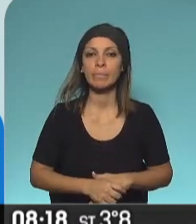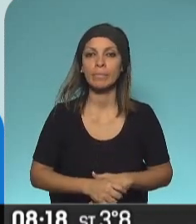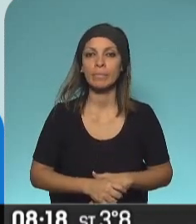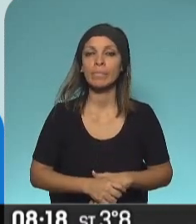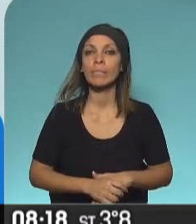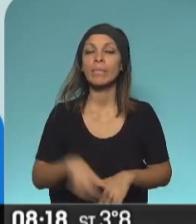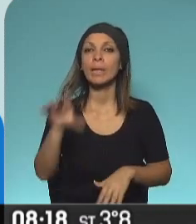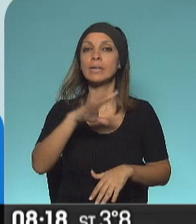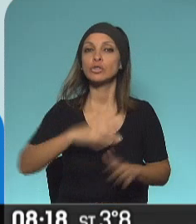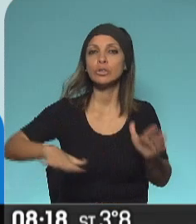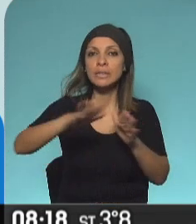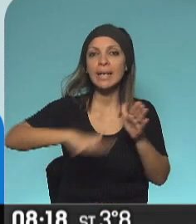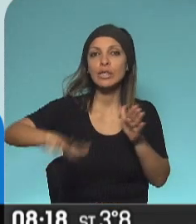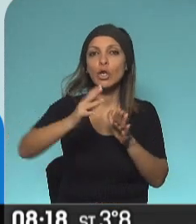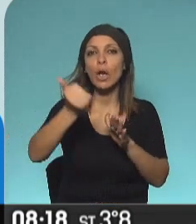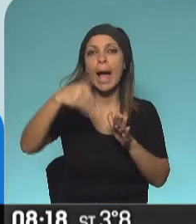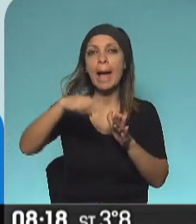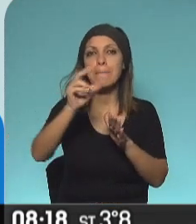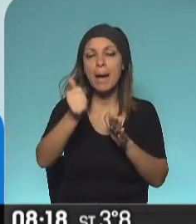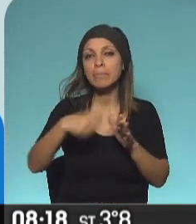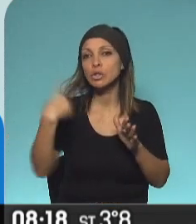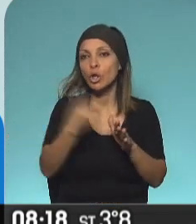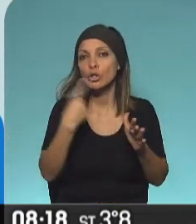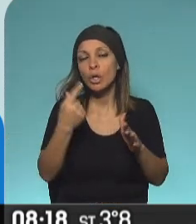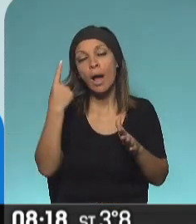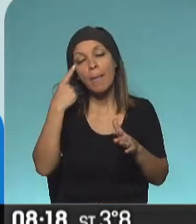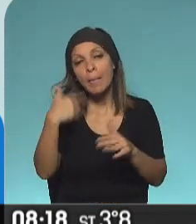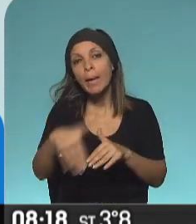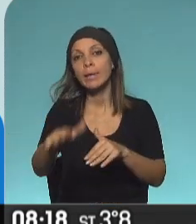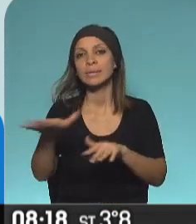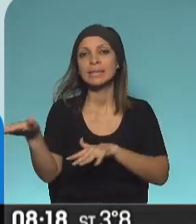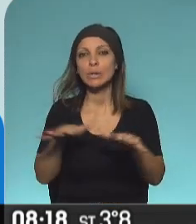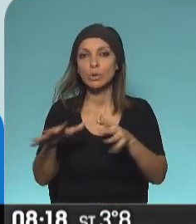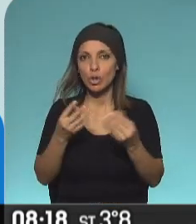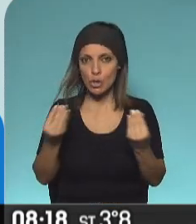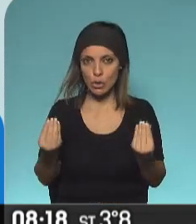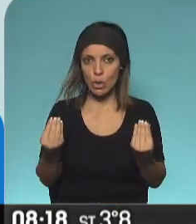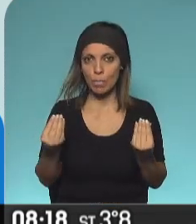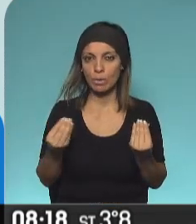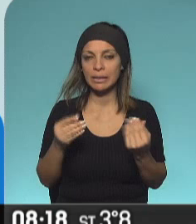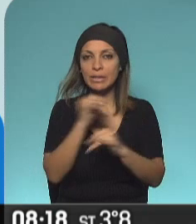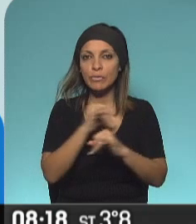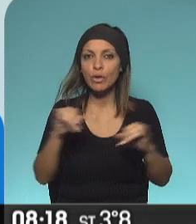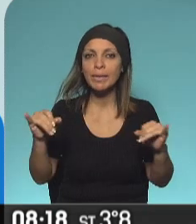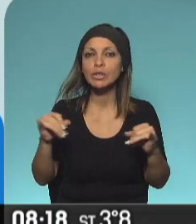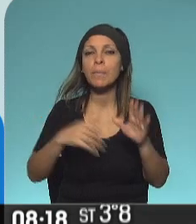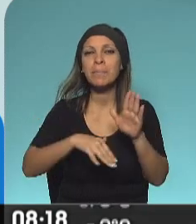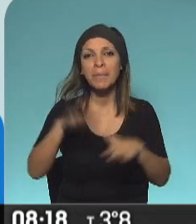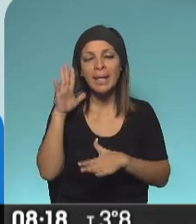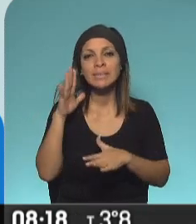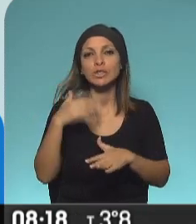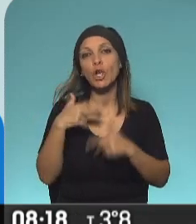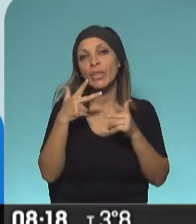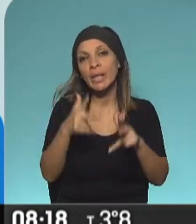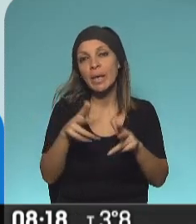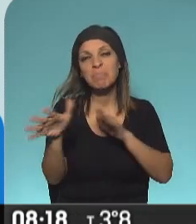todo el territorio del AMBA, con lo cual esperamos que esa sea la situación y veremos cómo continúa esa información, sobre todo, yo diría,